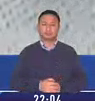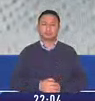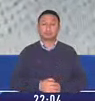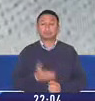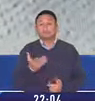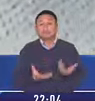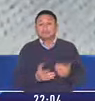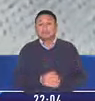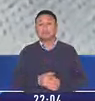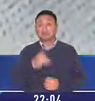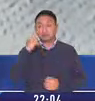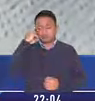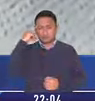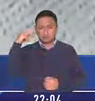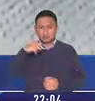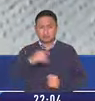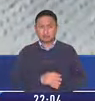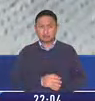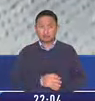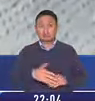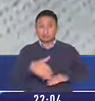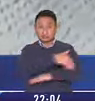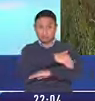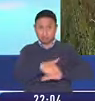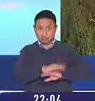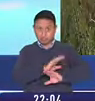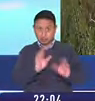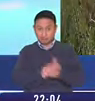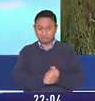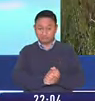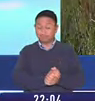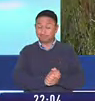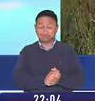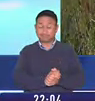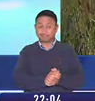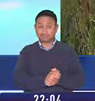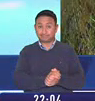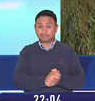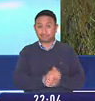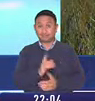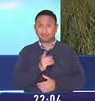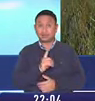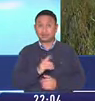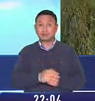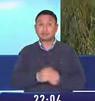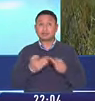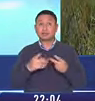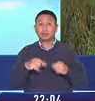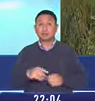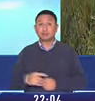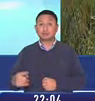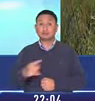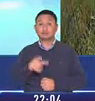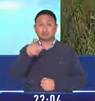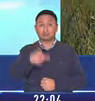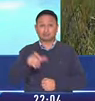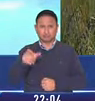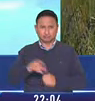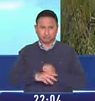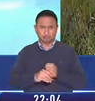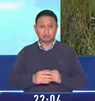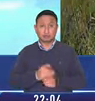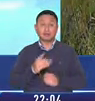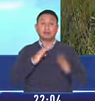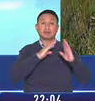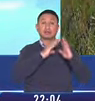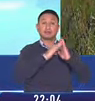Quizá piense que el problema principal se da en las calles. Lamentamos contarle que no es así. Son tan avisados los pillos que los